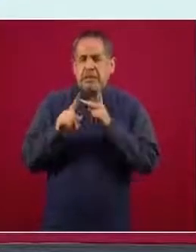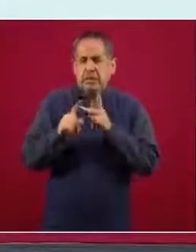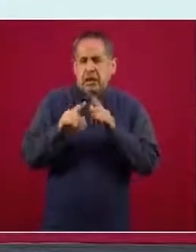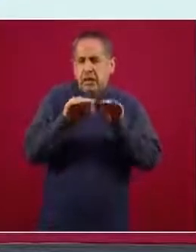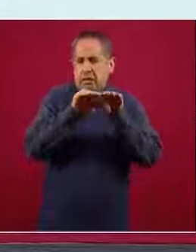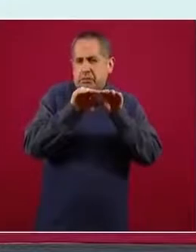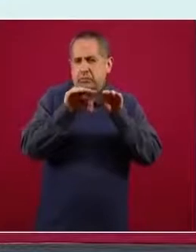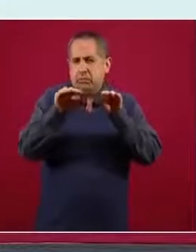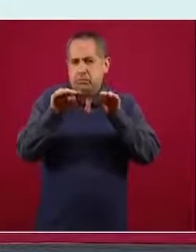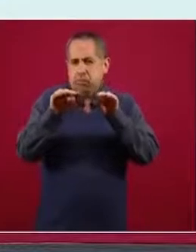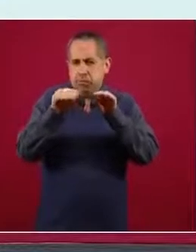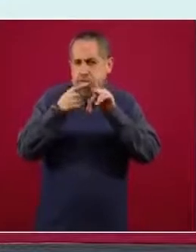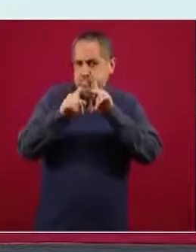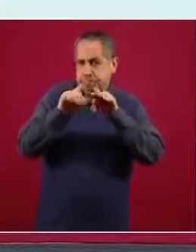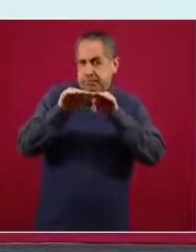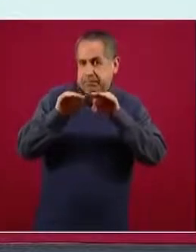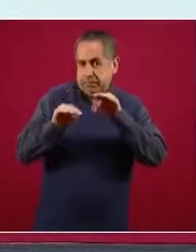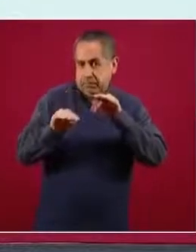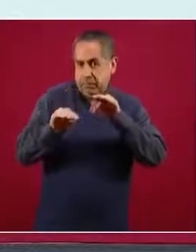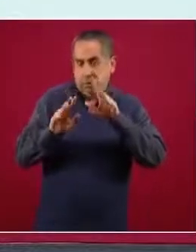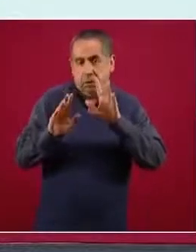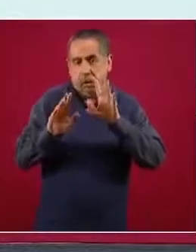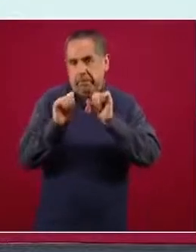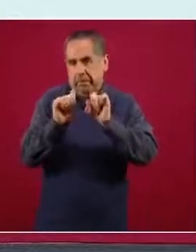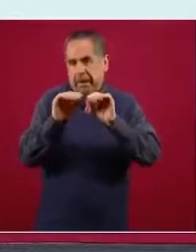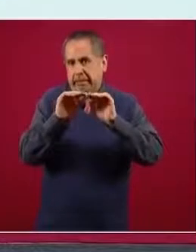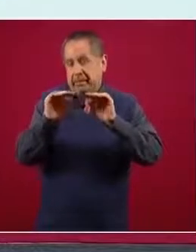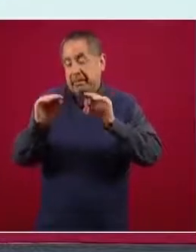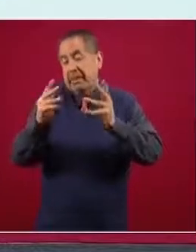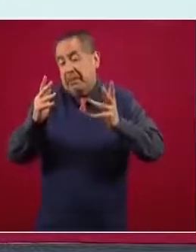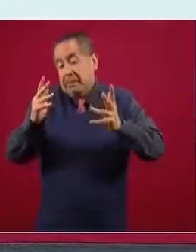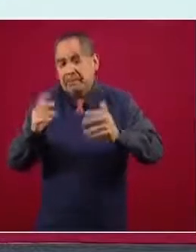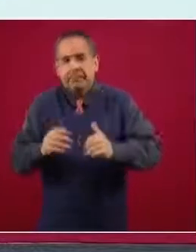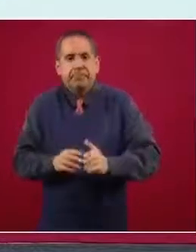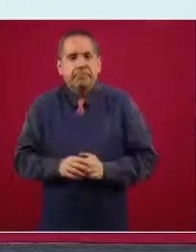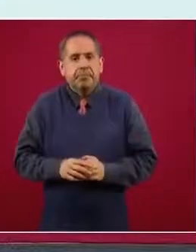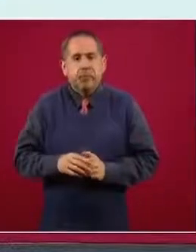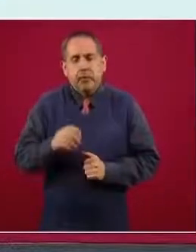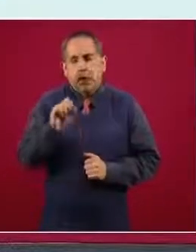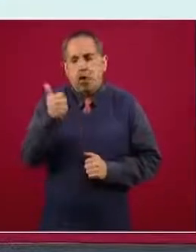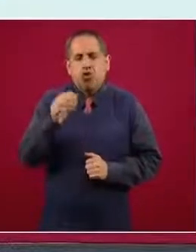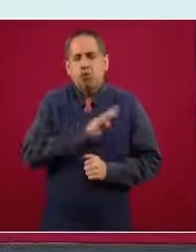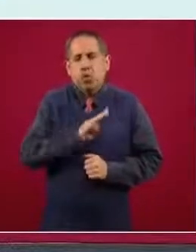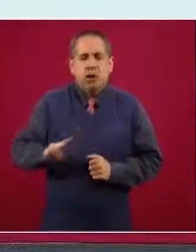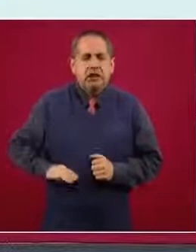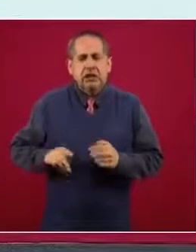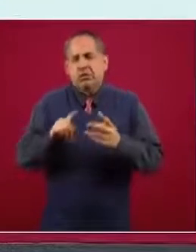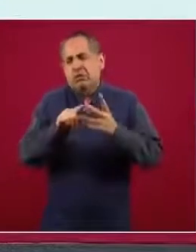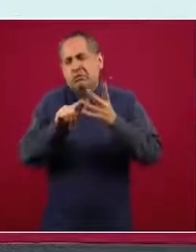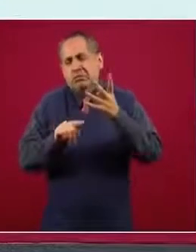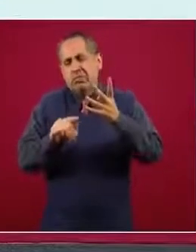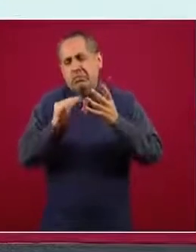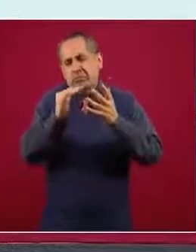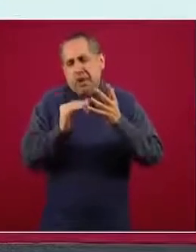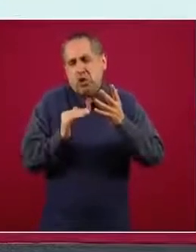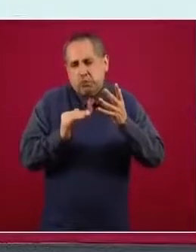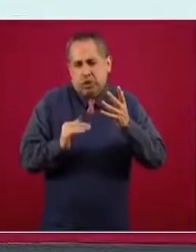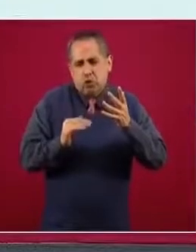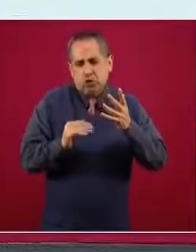tasa al menos se ha estabilizado en el pico, pero se ha estabilizado. Y bueno, otros municipios con menores tasas